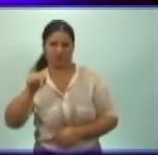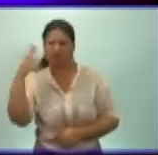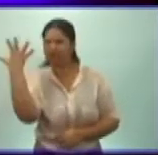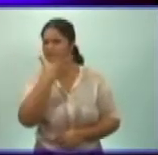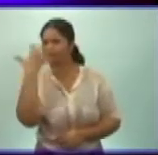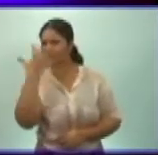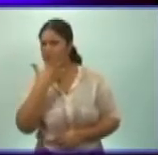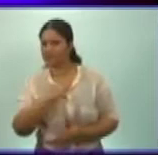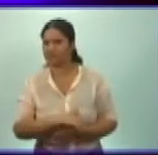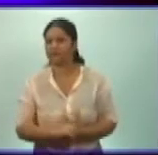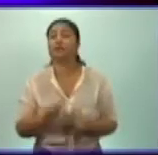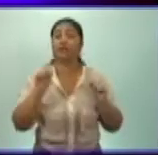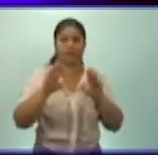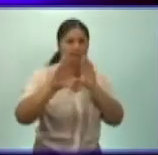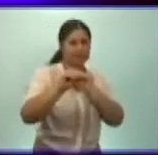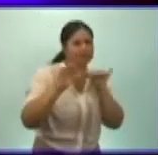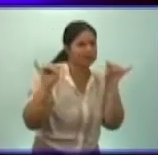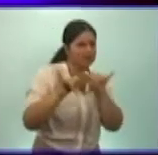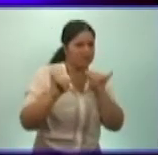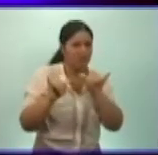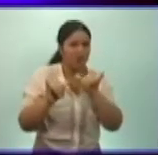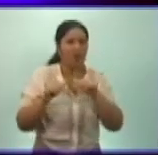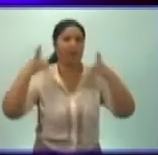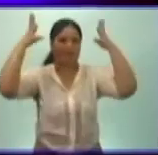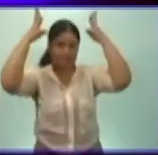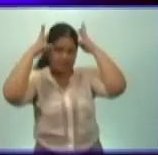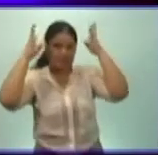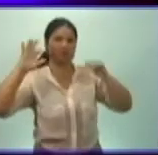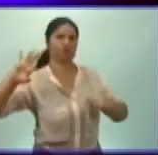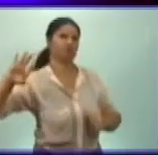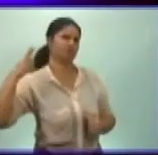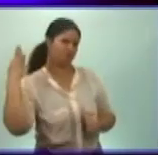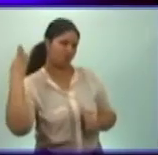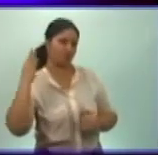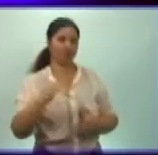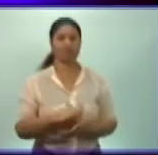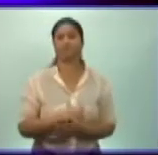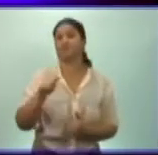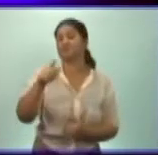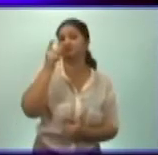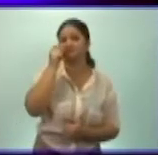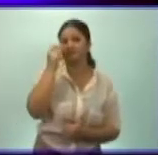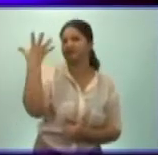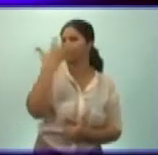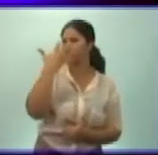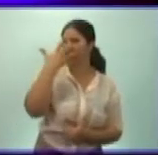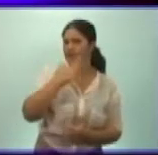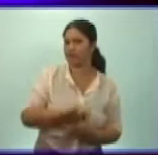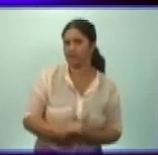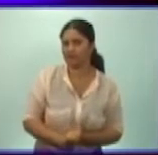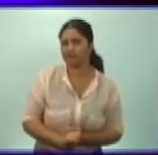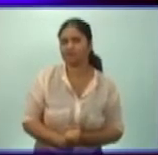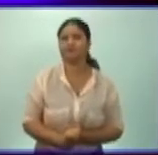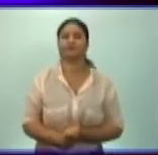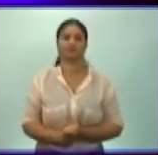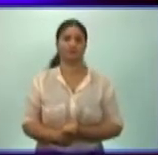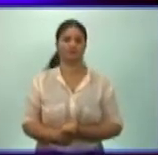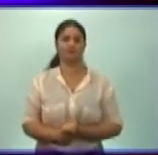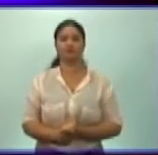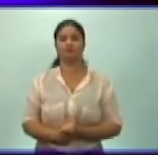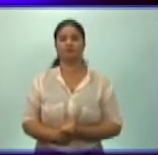Veamos entonces que Luis XIV vive del año 1638 al